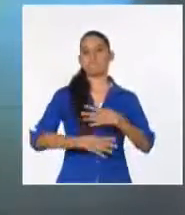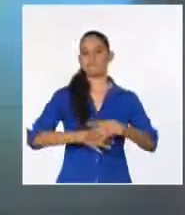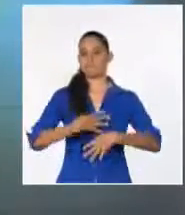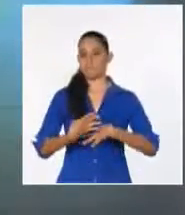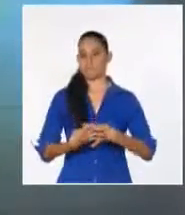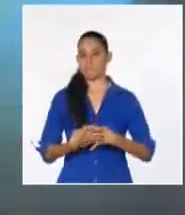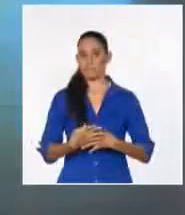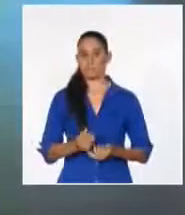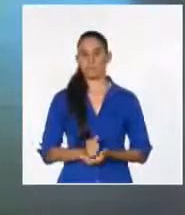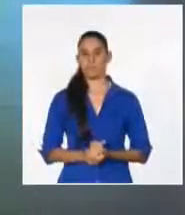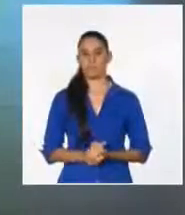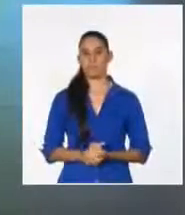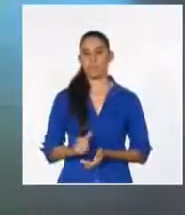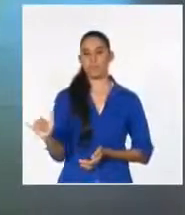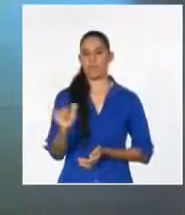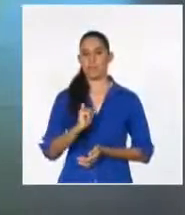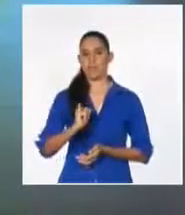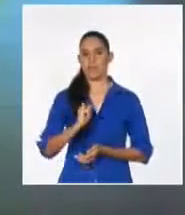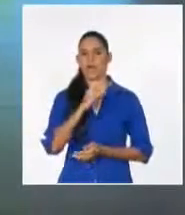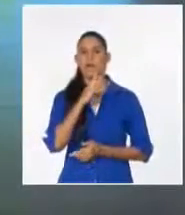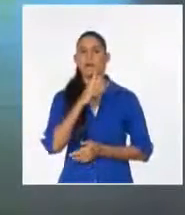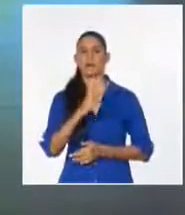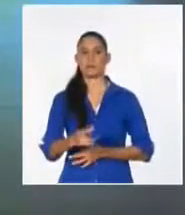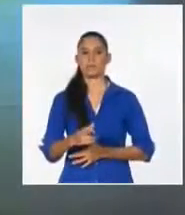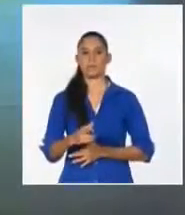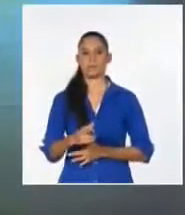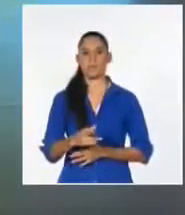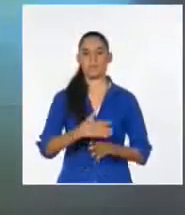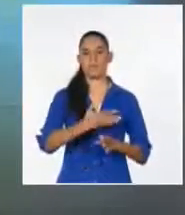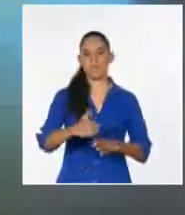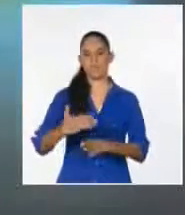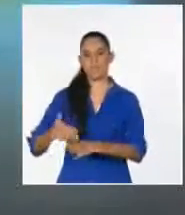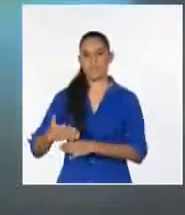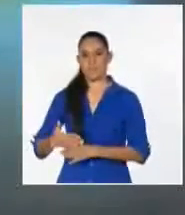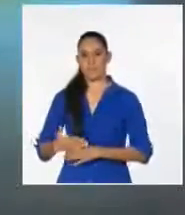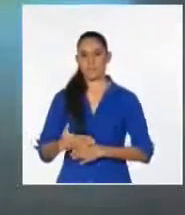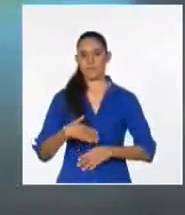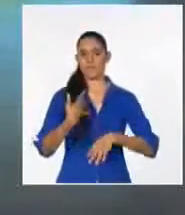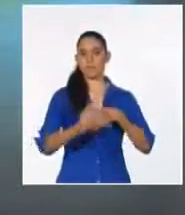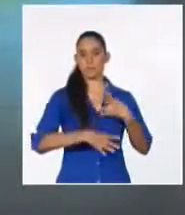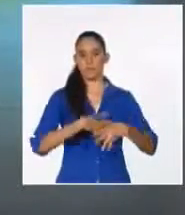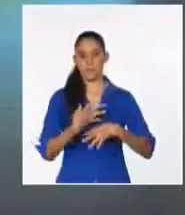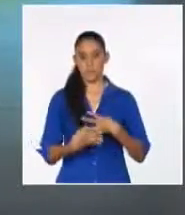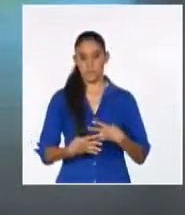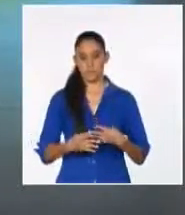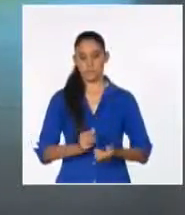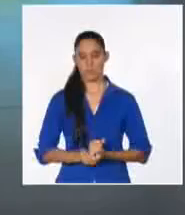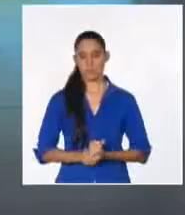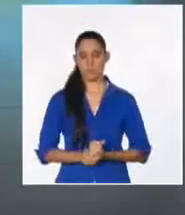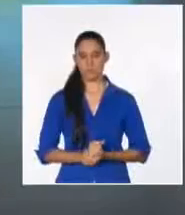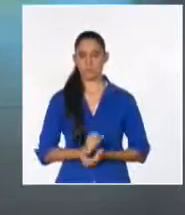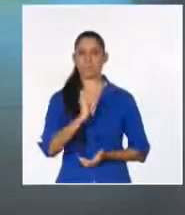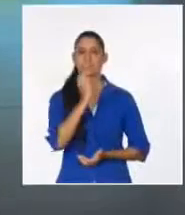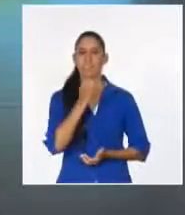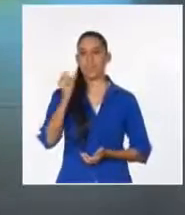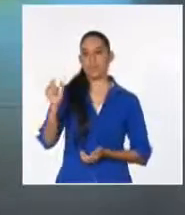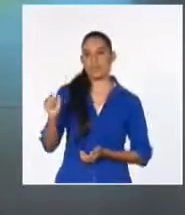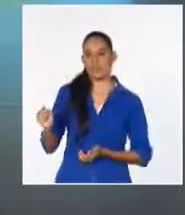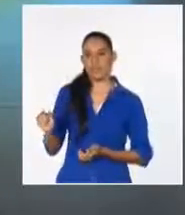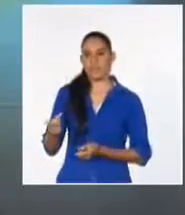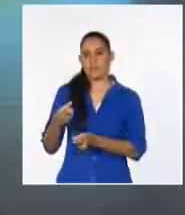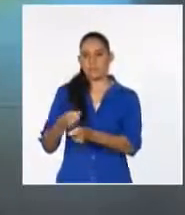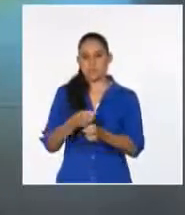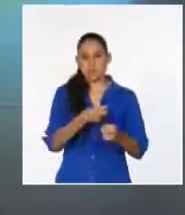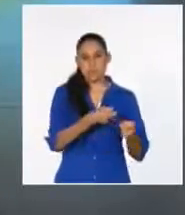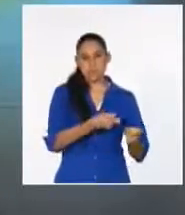asimétrico, responde en la mayoría de los casos a una narrativa según la cual, escuche usted, los israelíes son asesinados